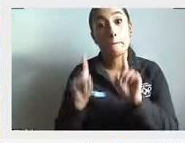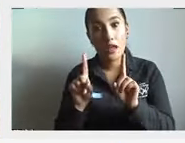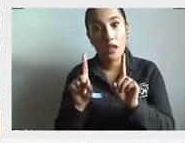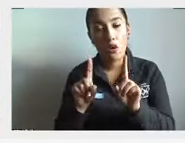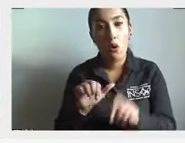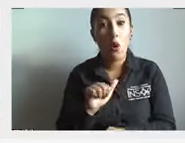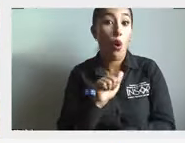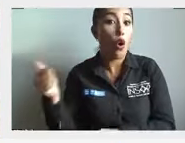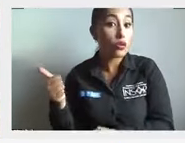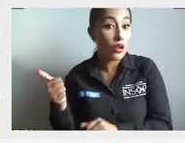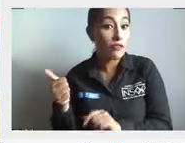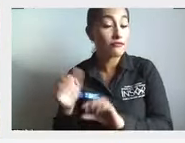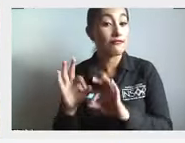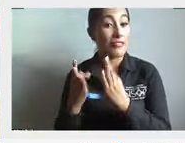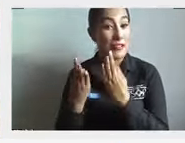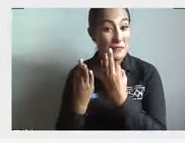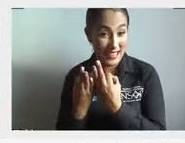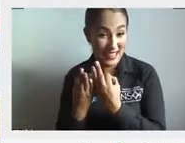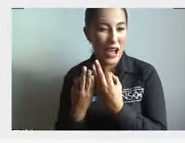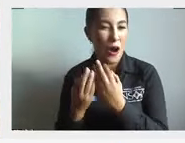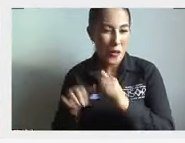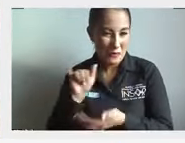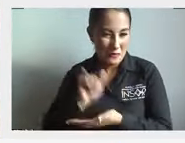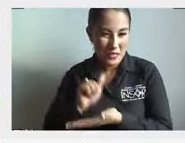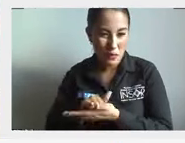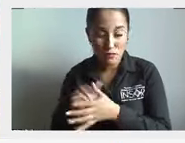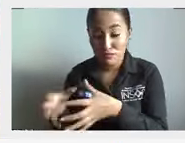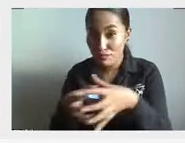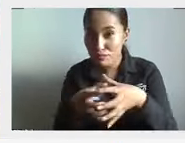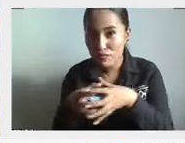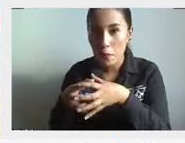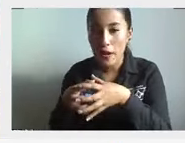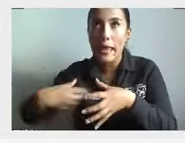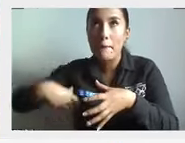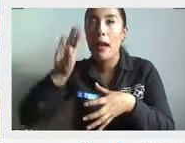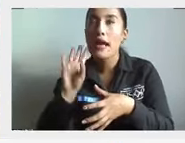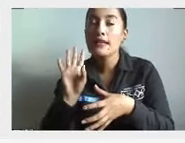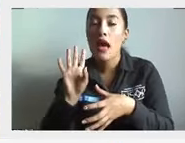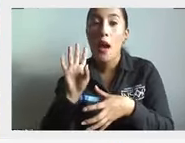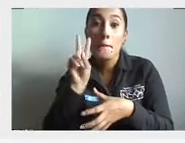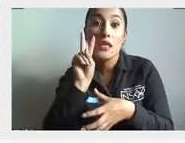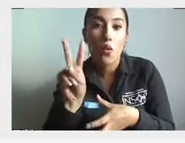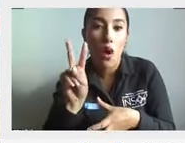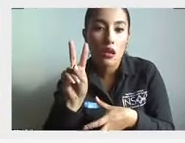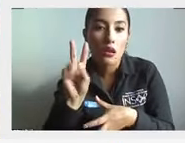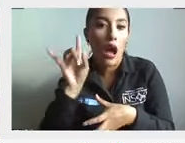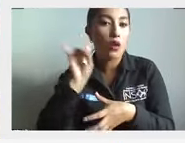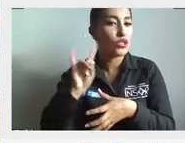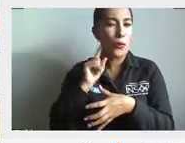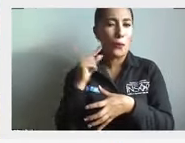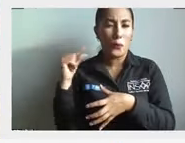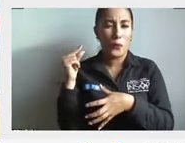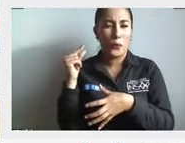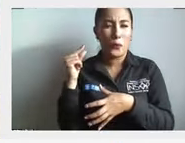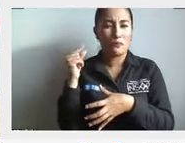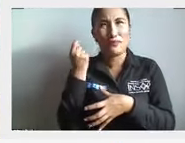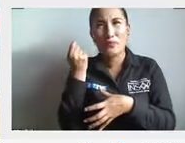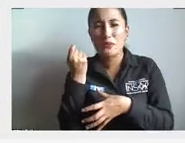de mi familia que es más visual que auditivo, ¿sí? Porque no todos somos así, a veces vemos que no